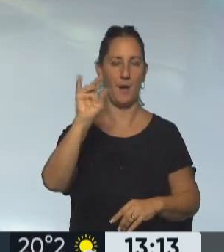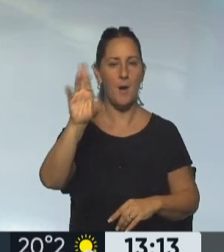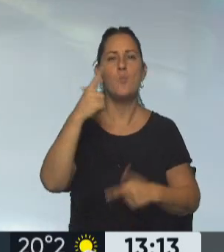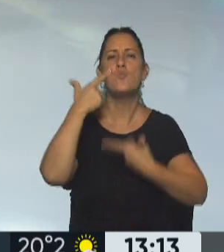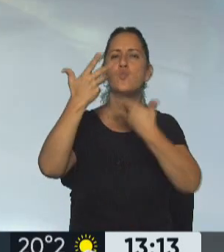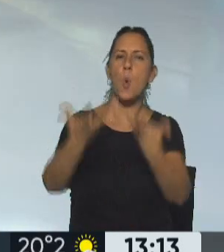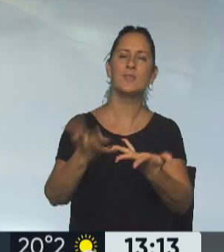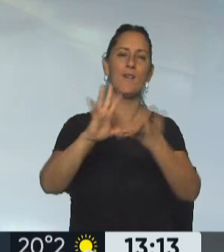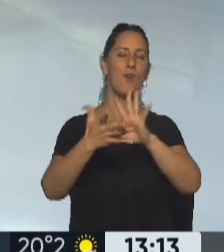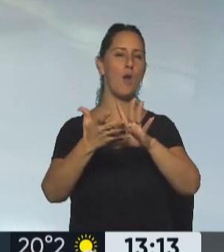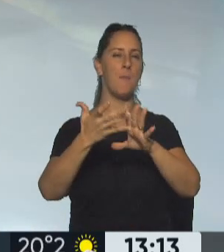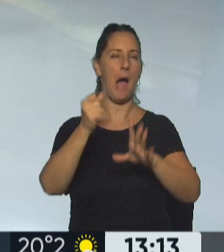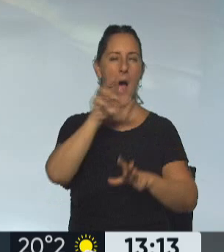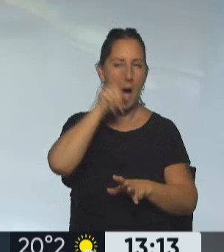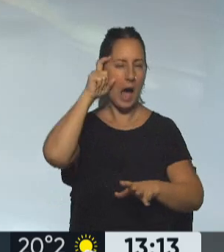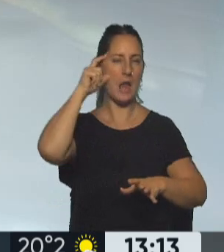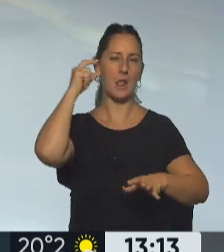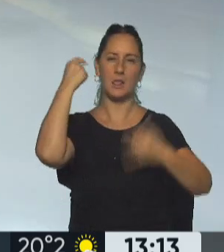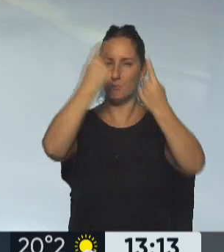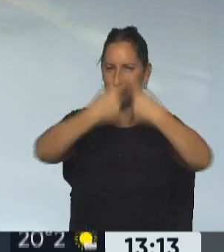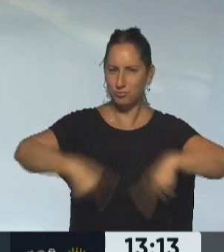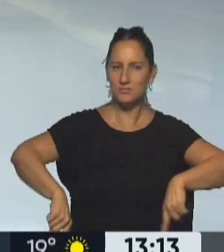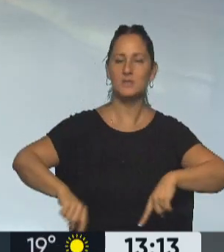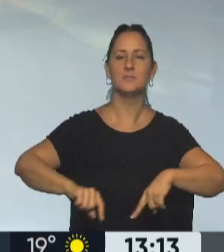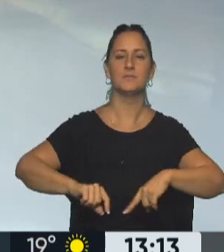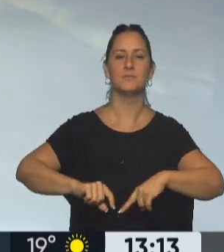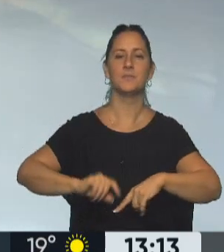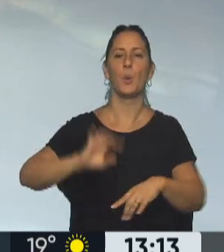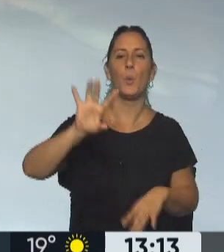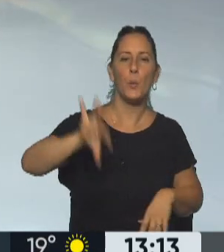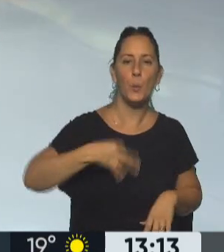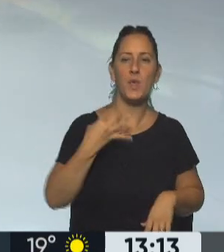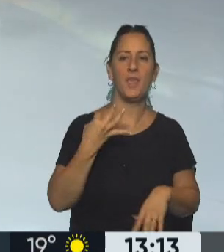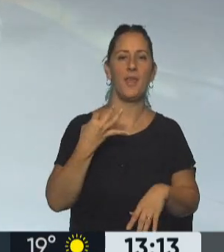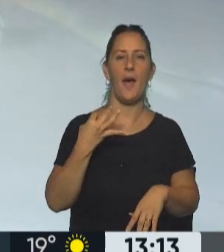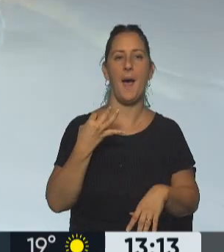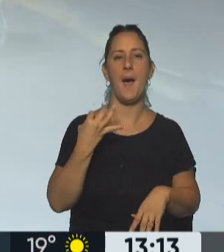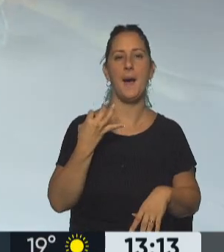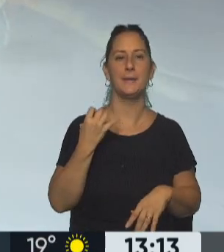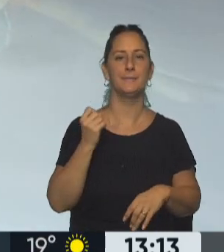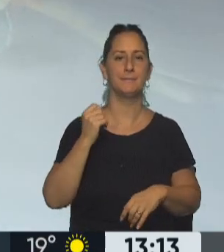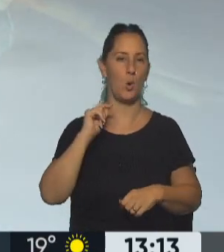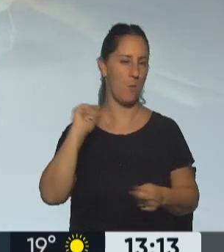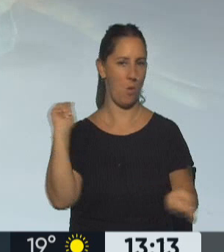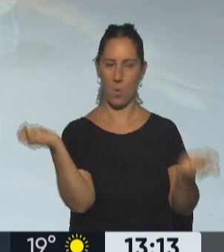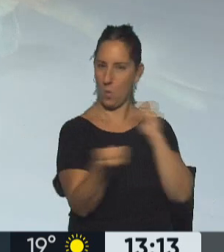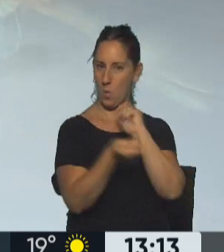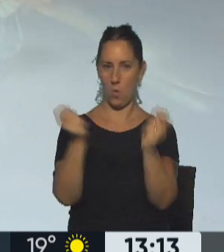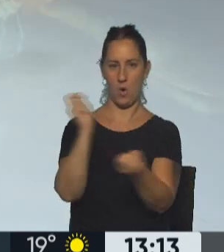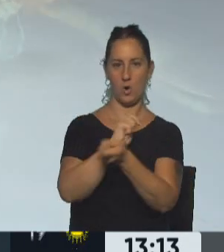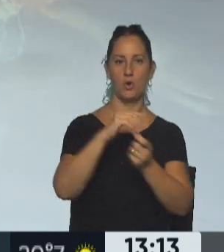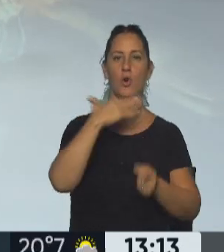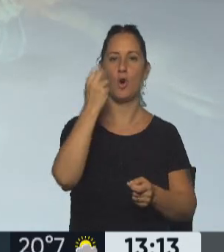un modo muy creativo mucho arte mucha tinta por allí lo que es la vida tan tan este vertiginosa de